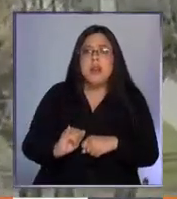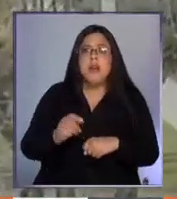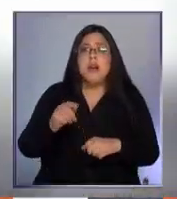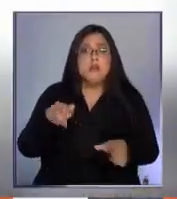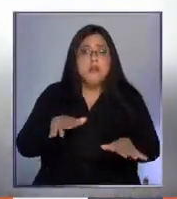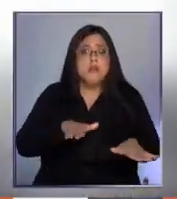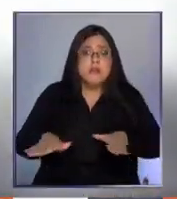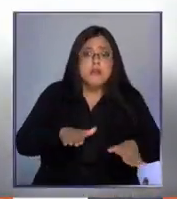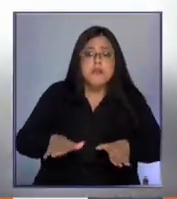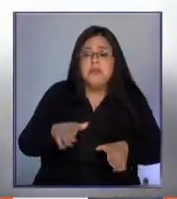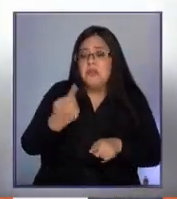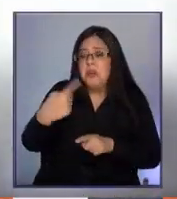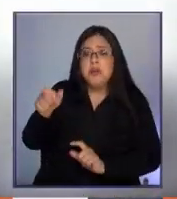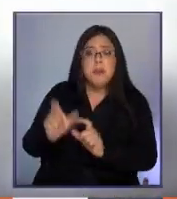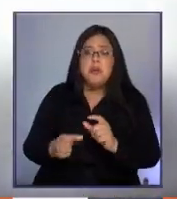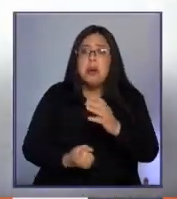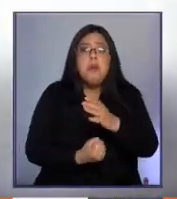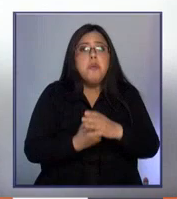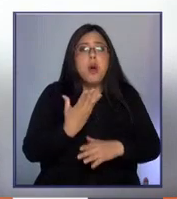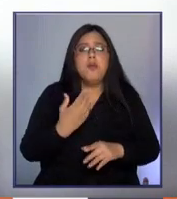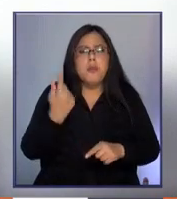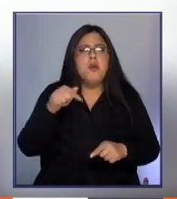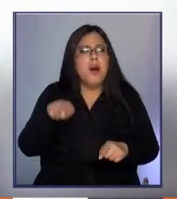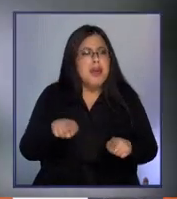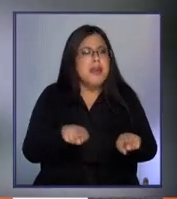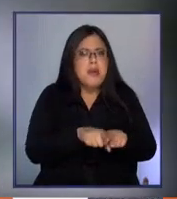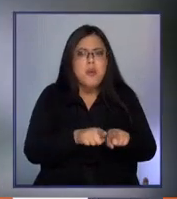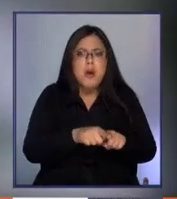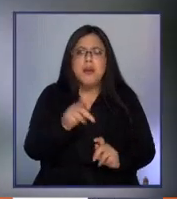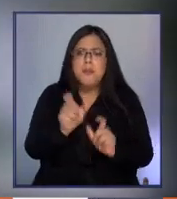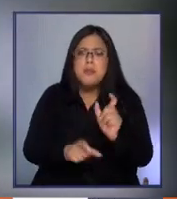nuevo sismo que deja en evidencia que los chilenos cada vez están